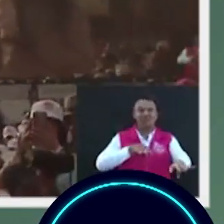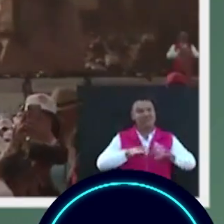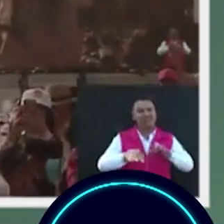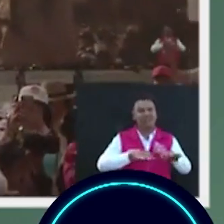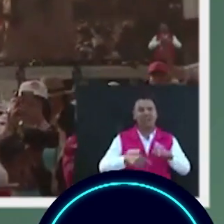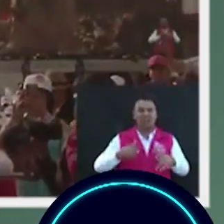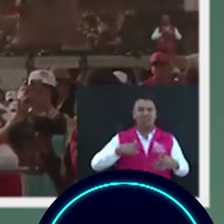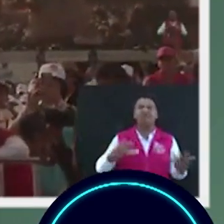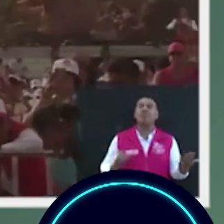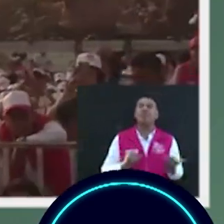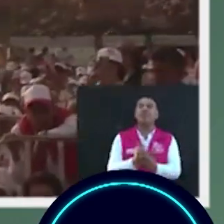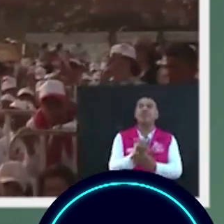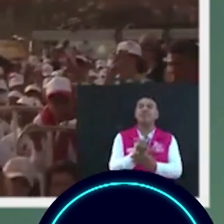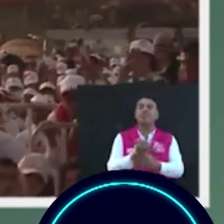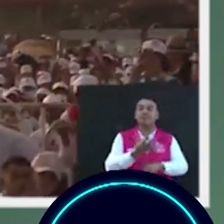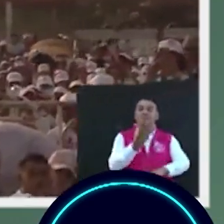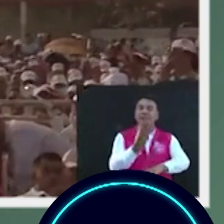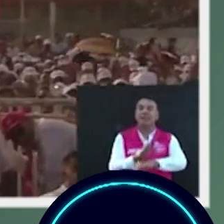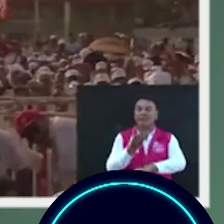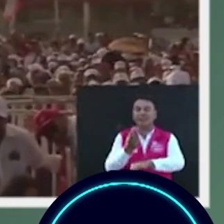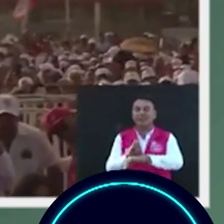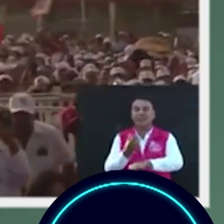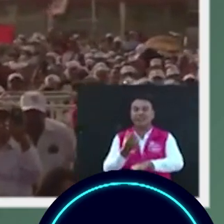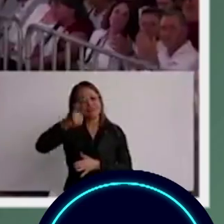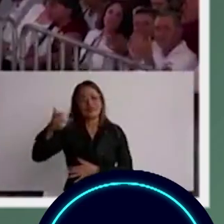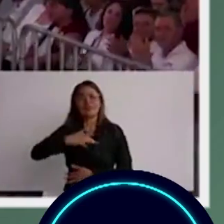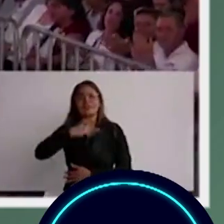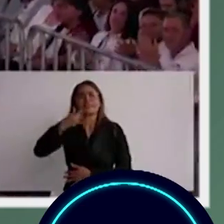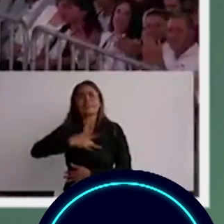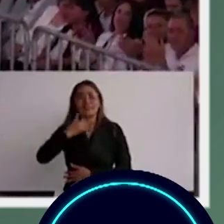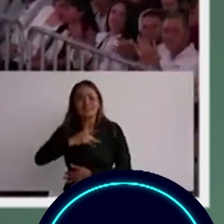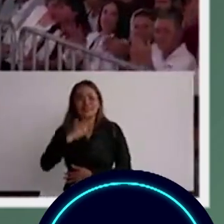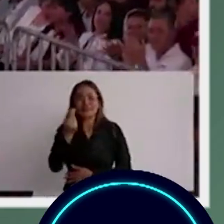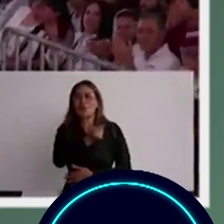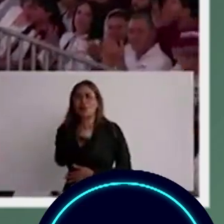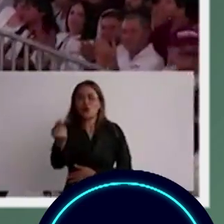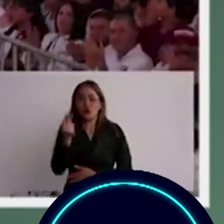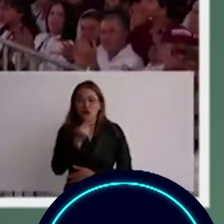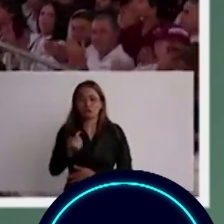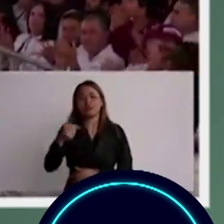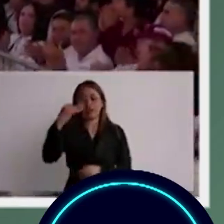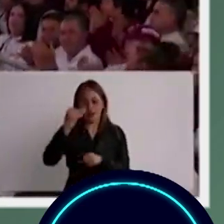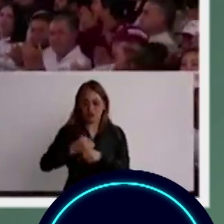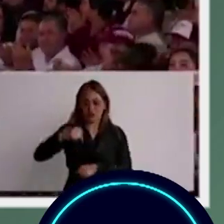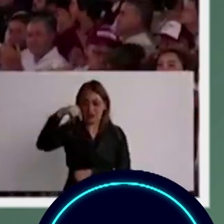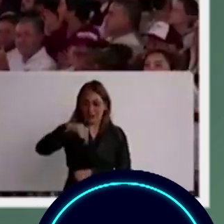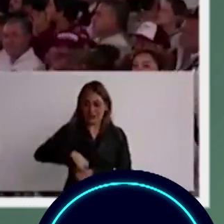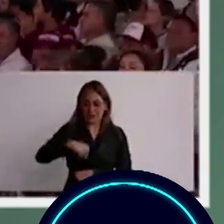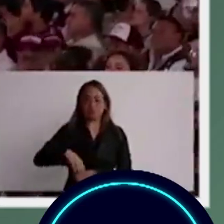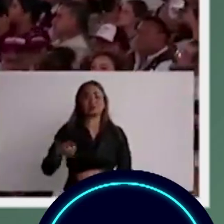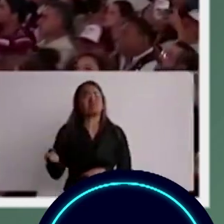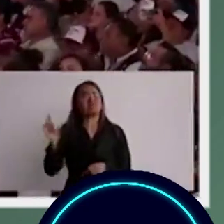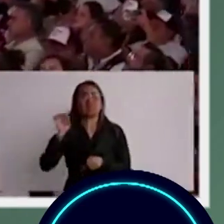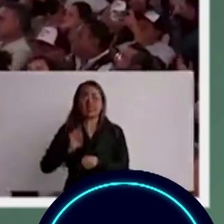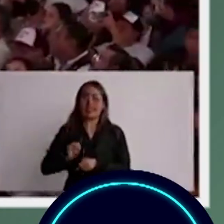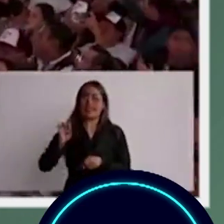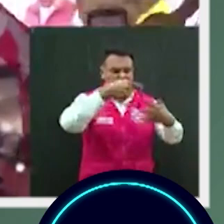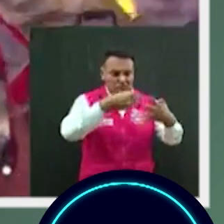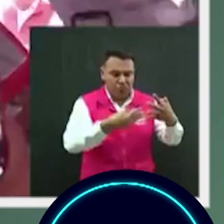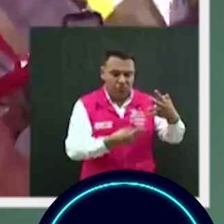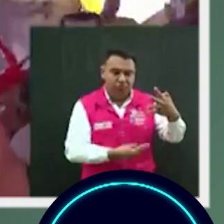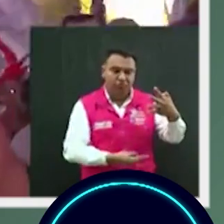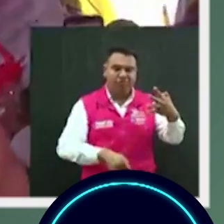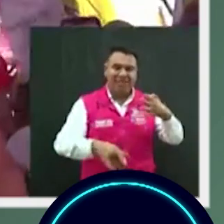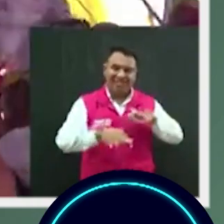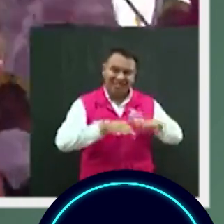en mucha desventaja, no lo digo yo. Las encuestas más reconocidas, aceptadas por los dos equipos, por lo menos 12 de ellas, le